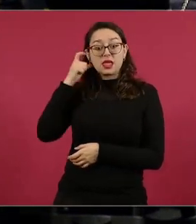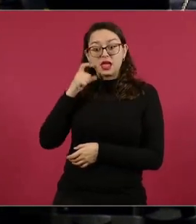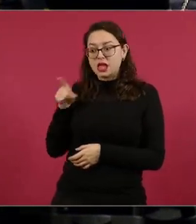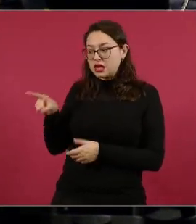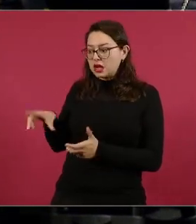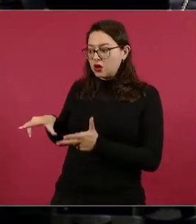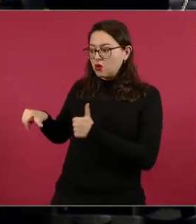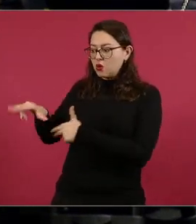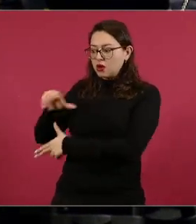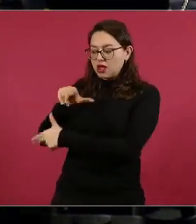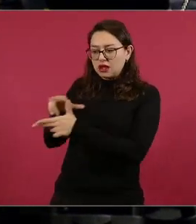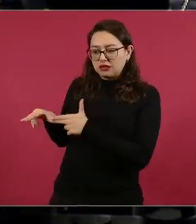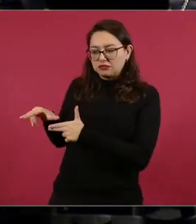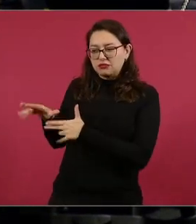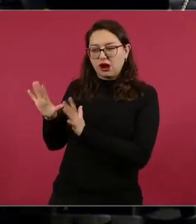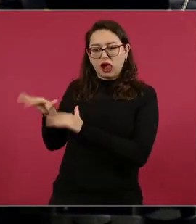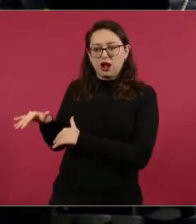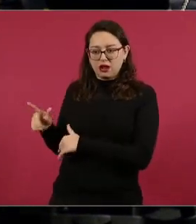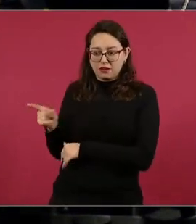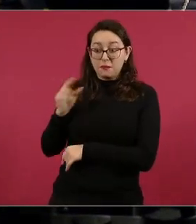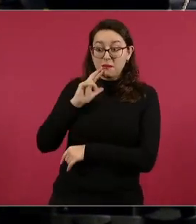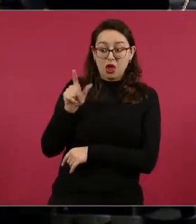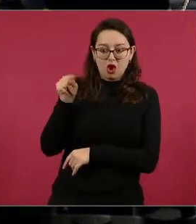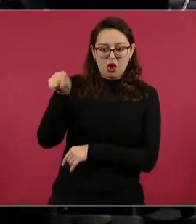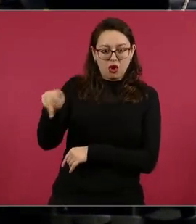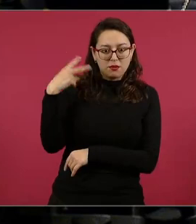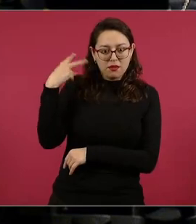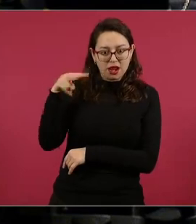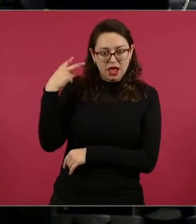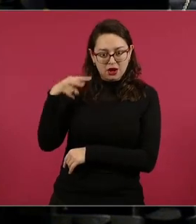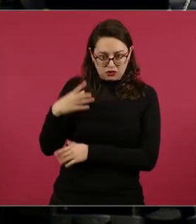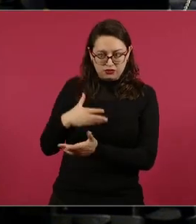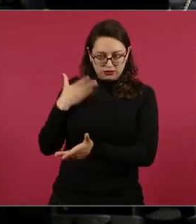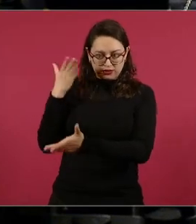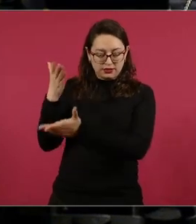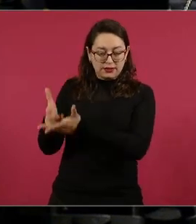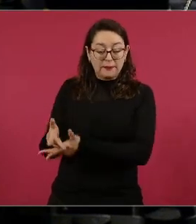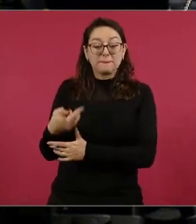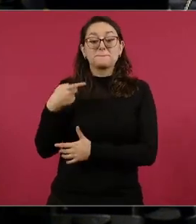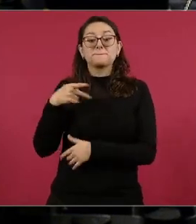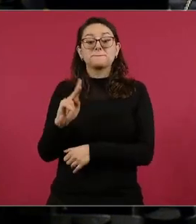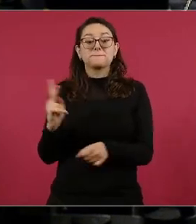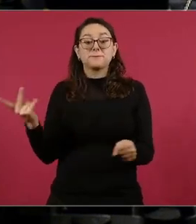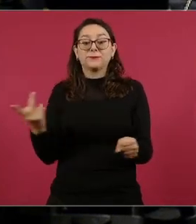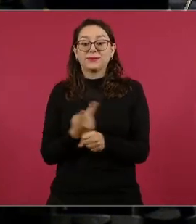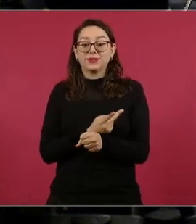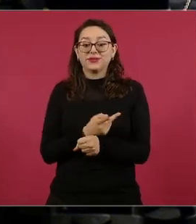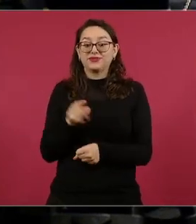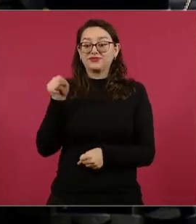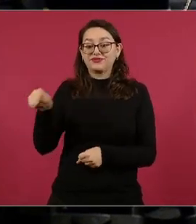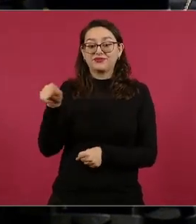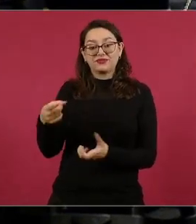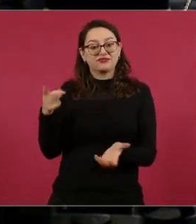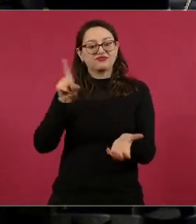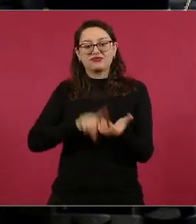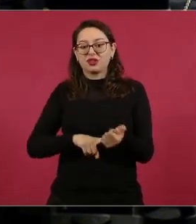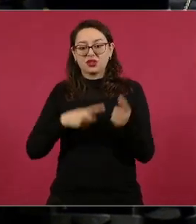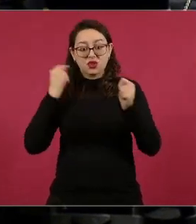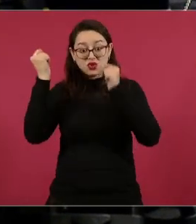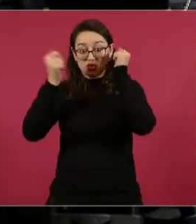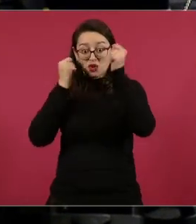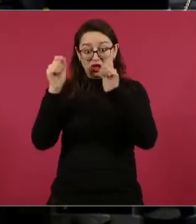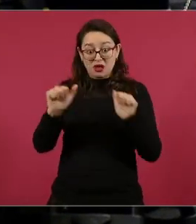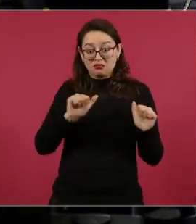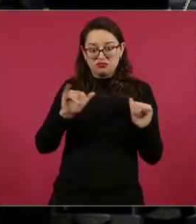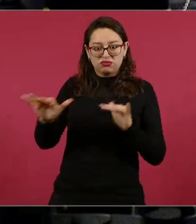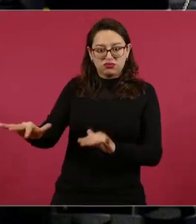viable para los viajeros del centro del país. Sin embargo, sus pobladores sufren la falta de capacidad instalada de la Comisión